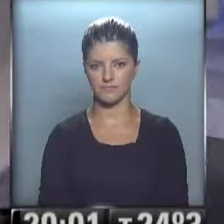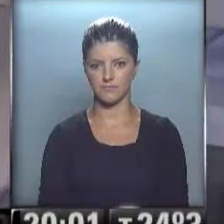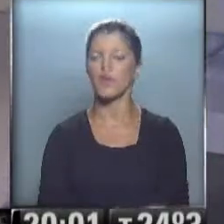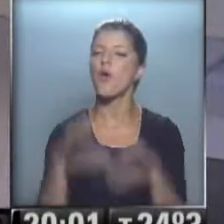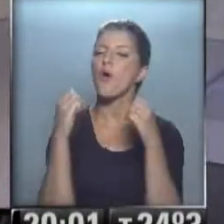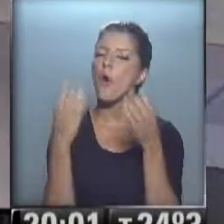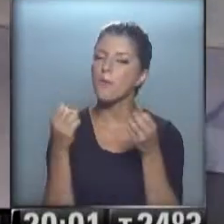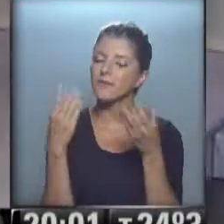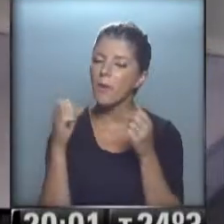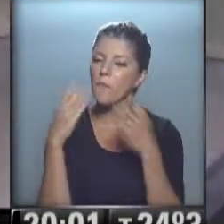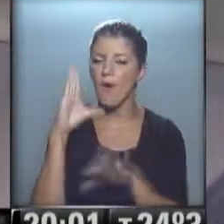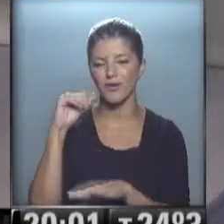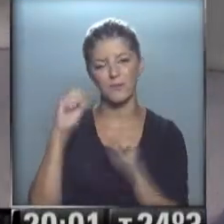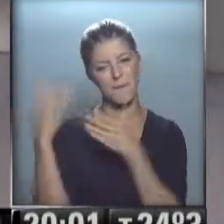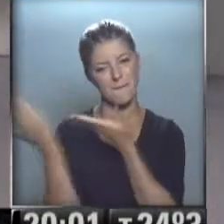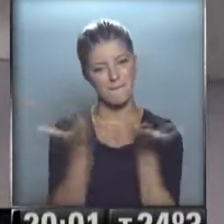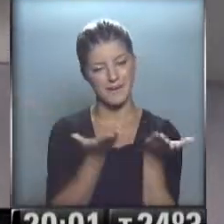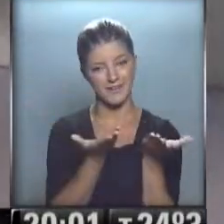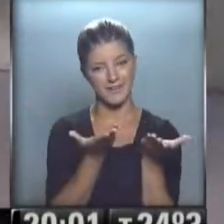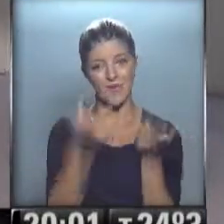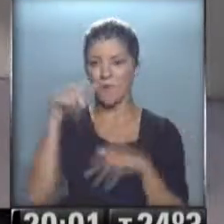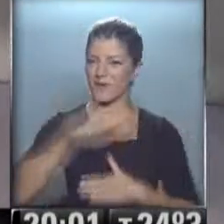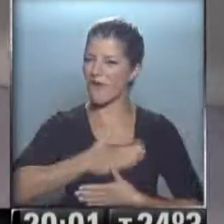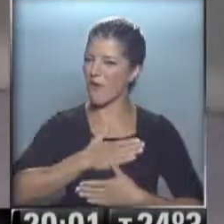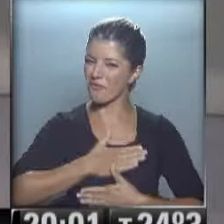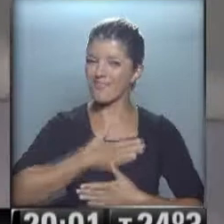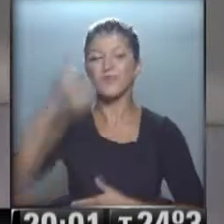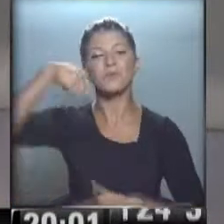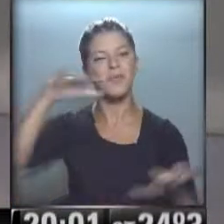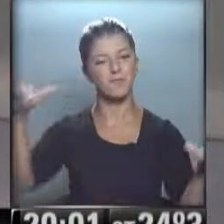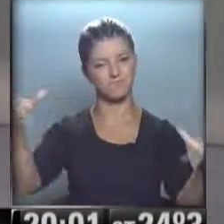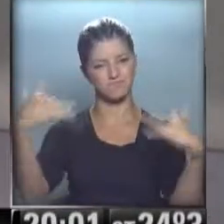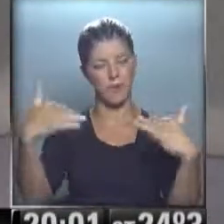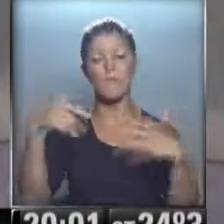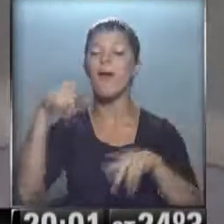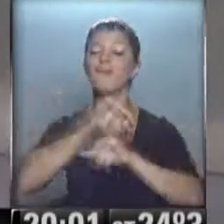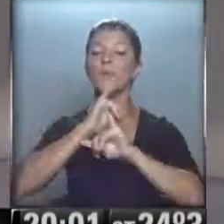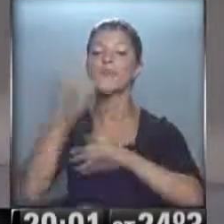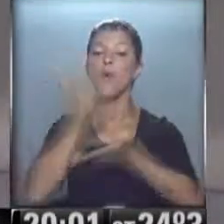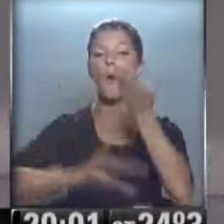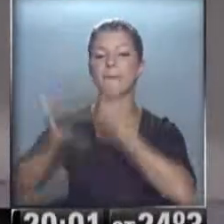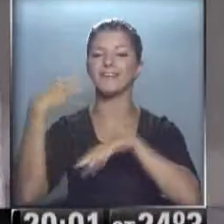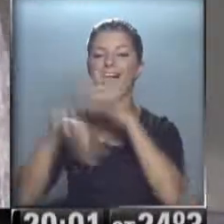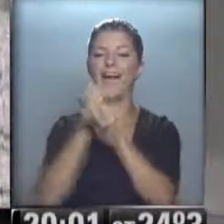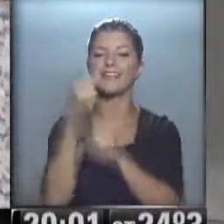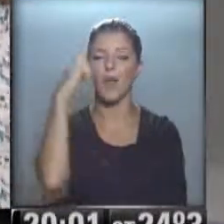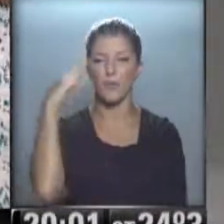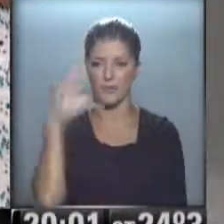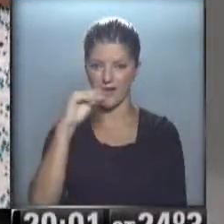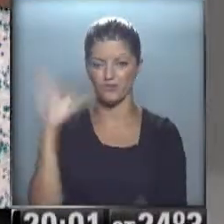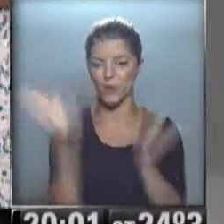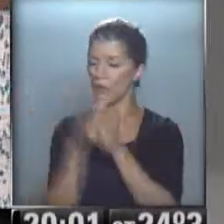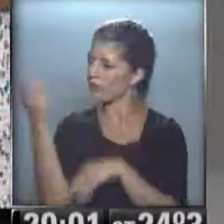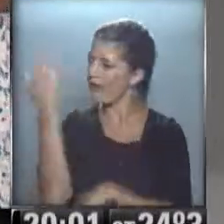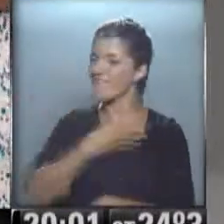¿Cómo les va? Muy buenas noches, bienvenidos, nos da mucho placer que estén allí para compartir la información hasta la hora 21 junto a todo el equipo y a Fernando.